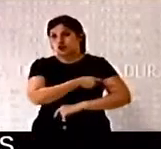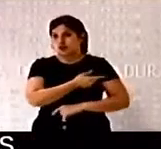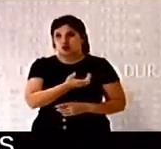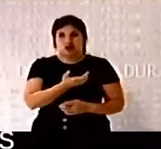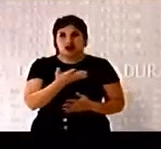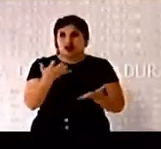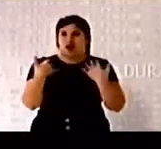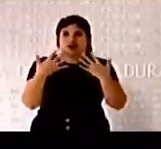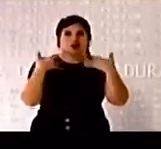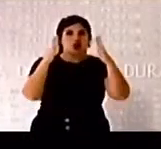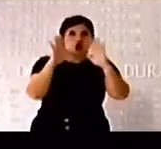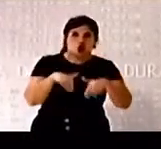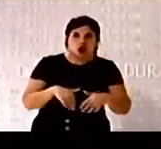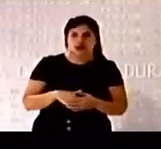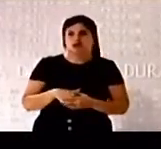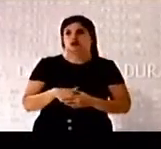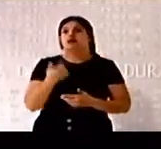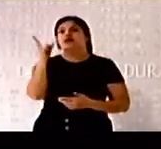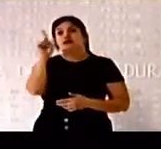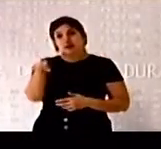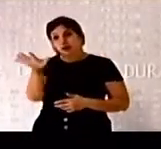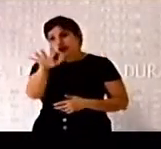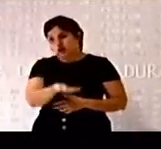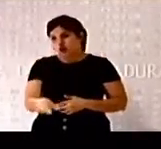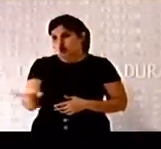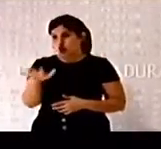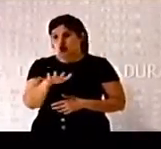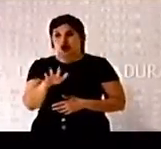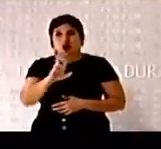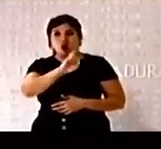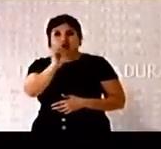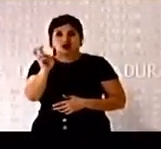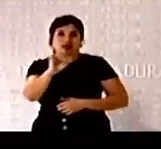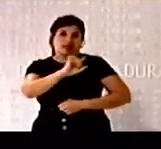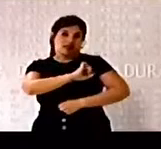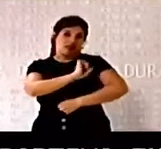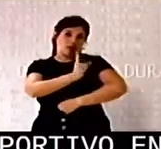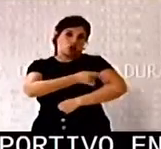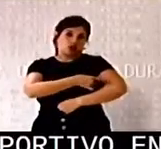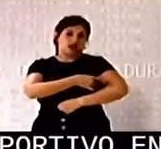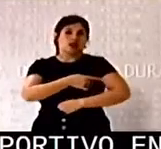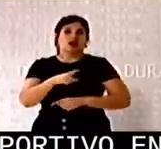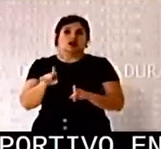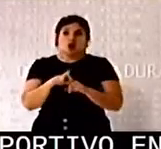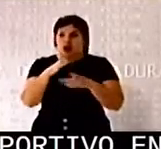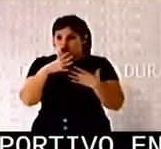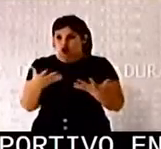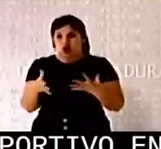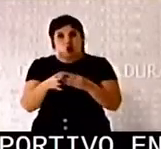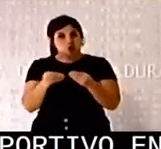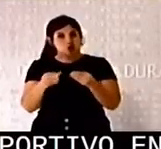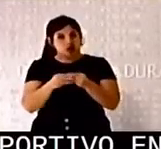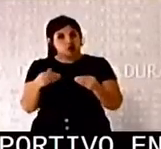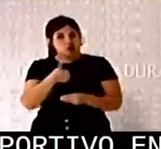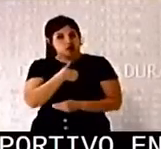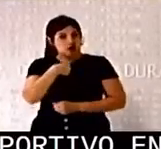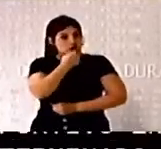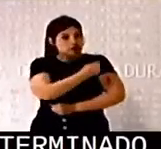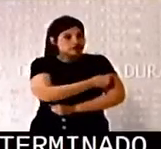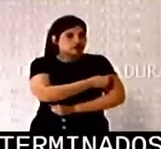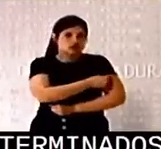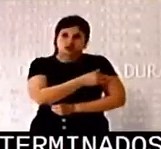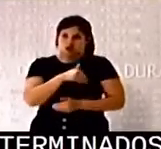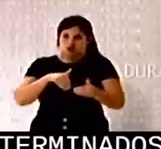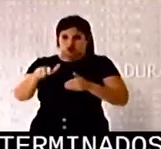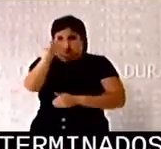climatizados, hay determinados espacios deportivos en este momento que se están utilizando, determinados espacios de